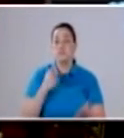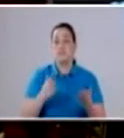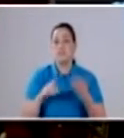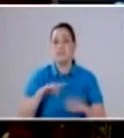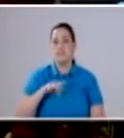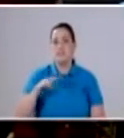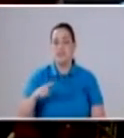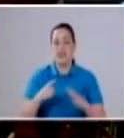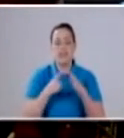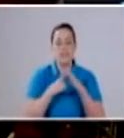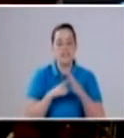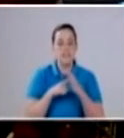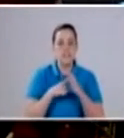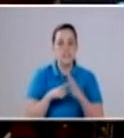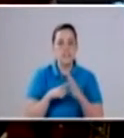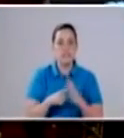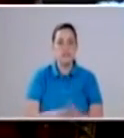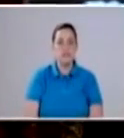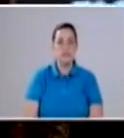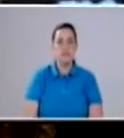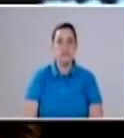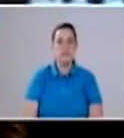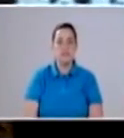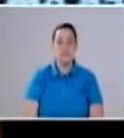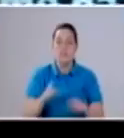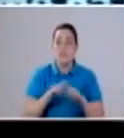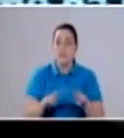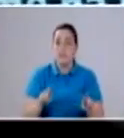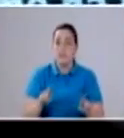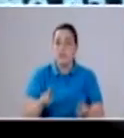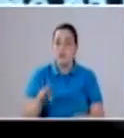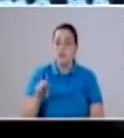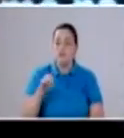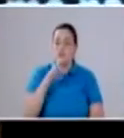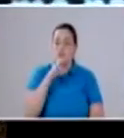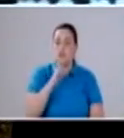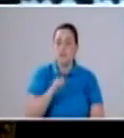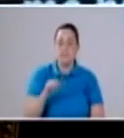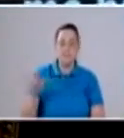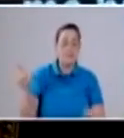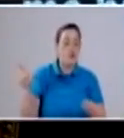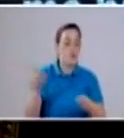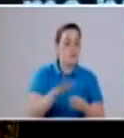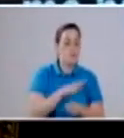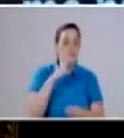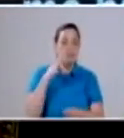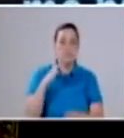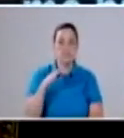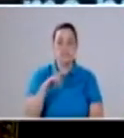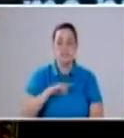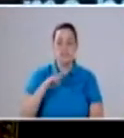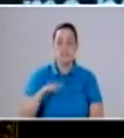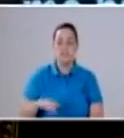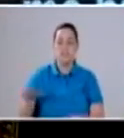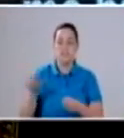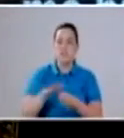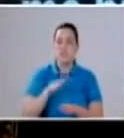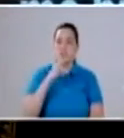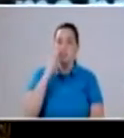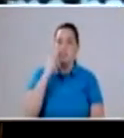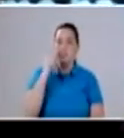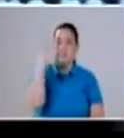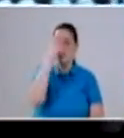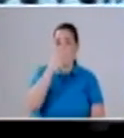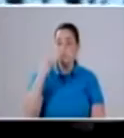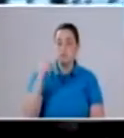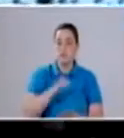el starter, el dar el startazo, pero no es la plenitud de estar lleno del Espíritu Santo, hermano, porque yo conozco un